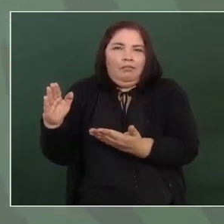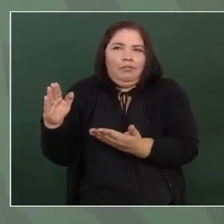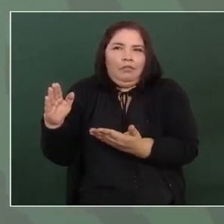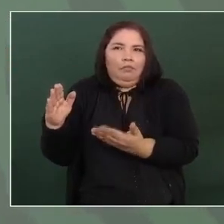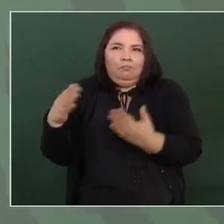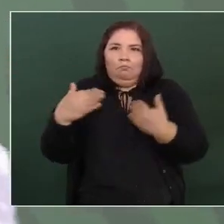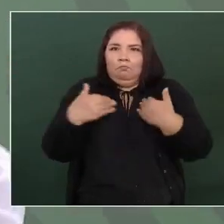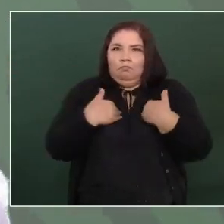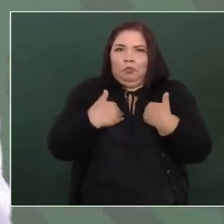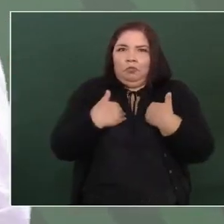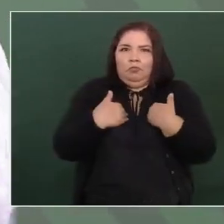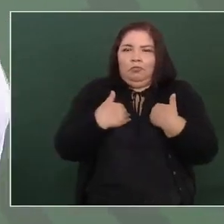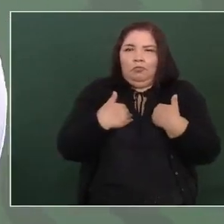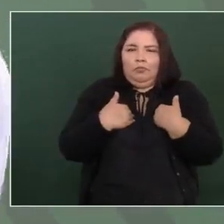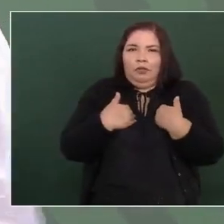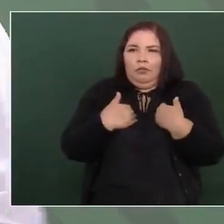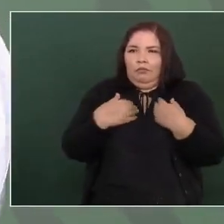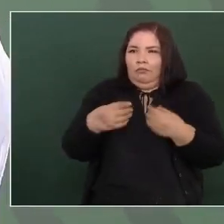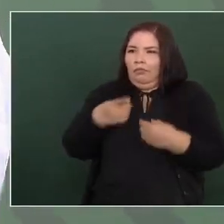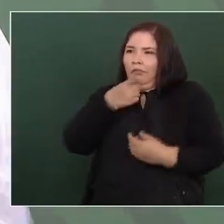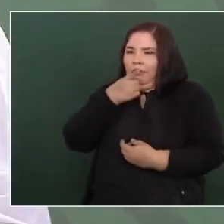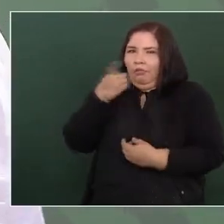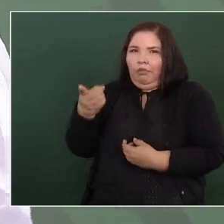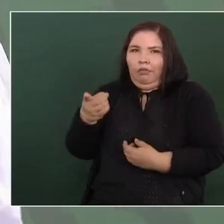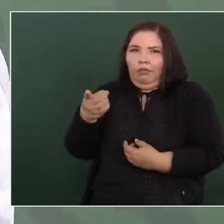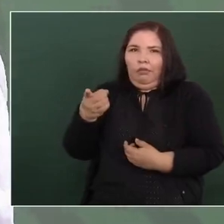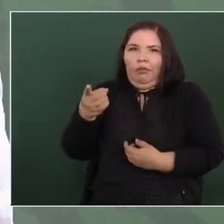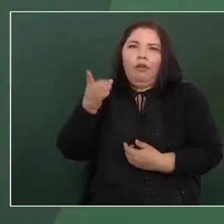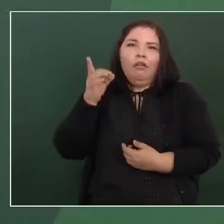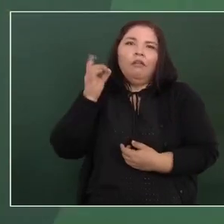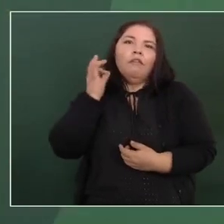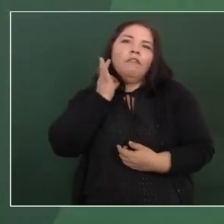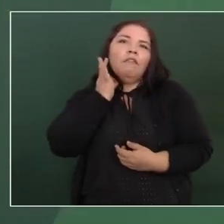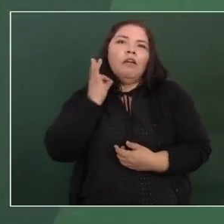Yo no le doy órdenes al fiscal.